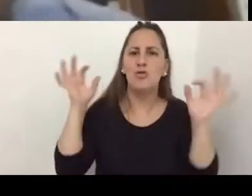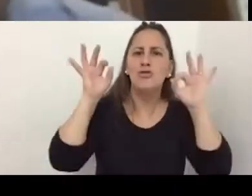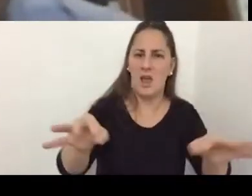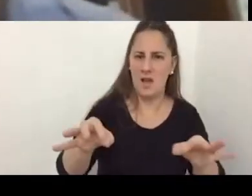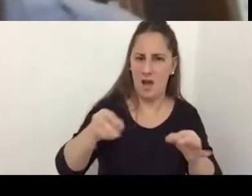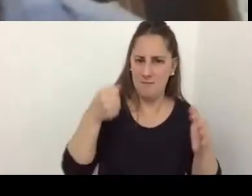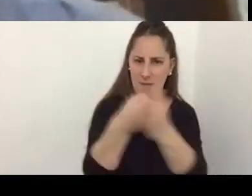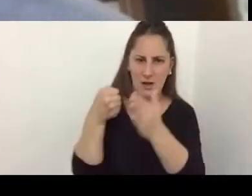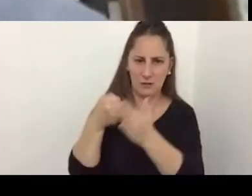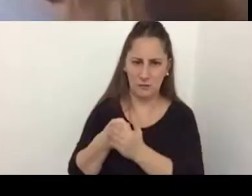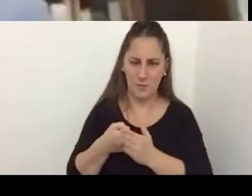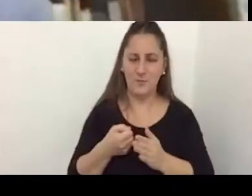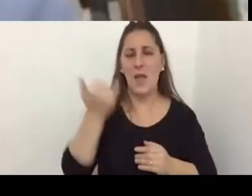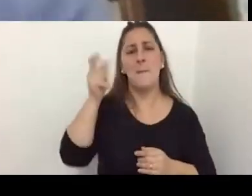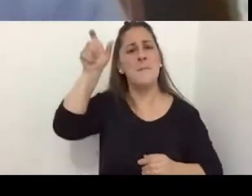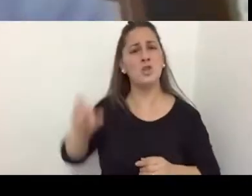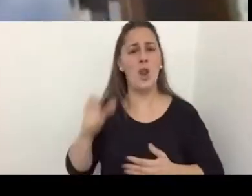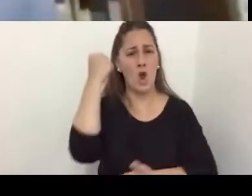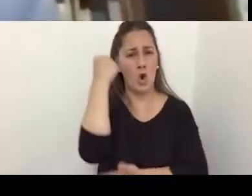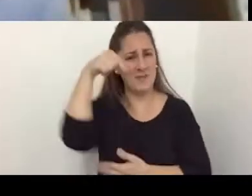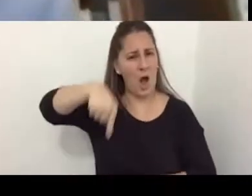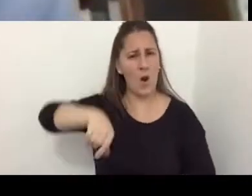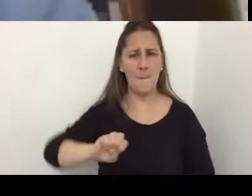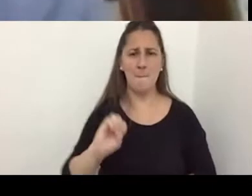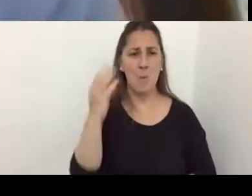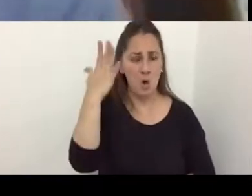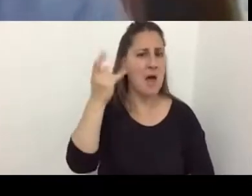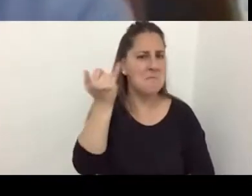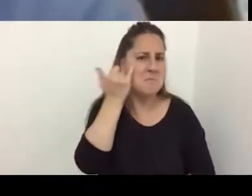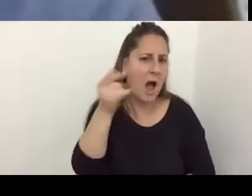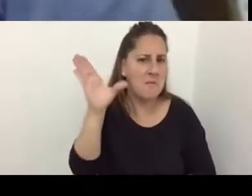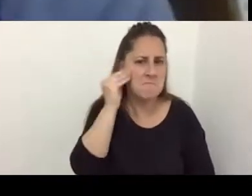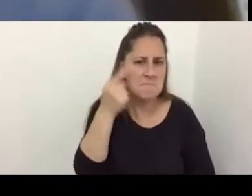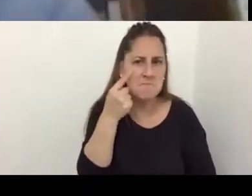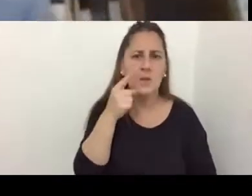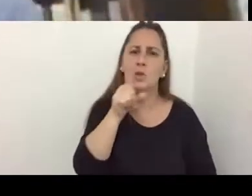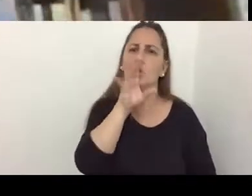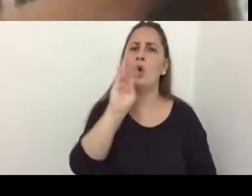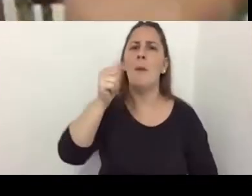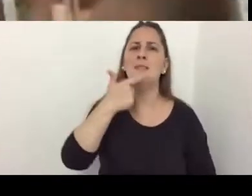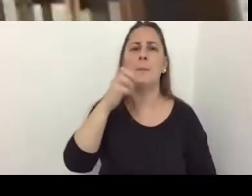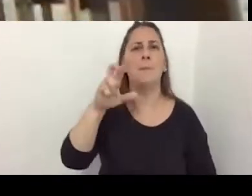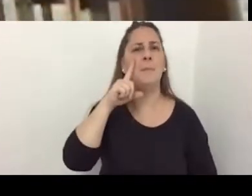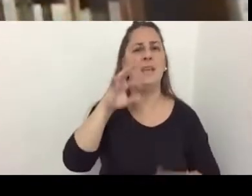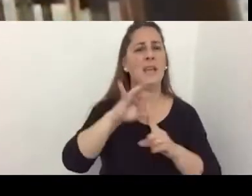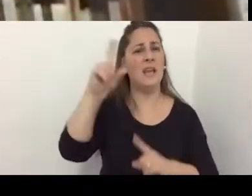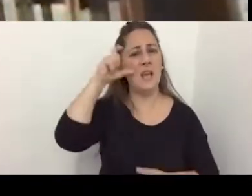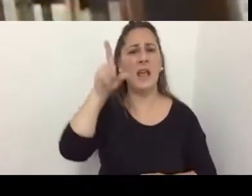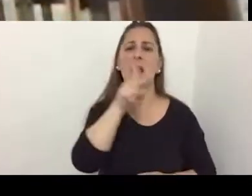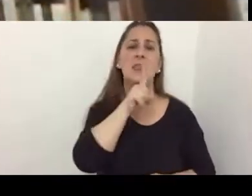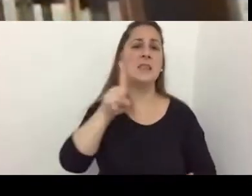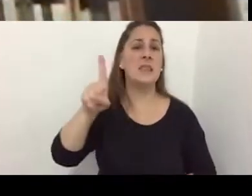Hay un economista que está muy de moda, que quizás lo han escuchado nombrar, que se llama Tomás Piketty, que ha